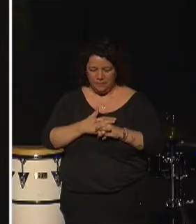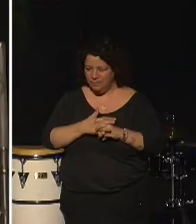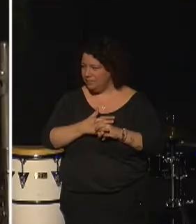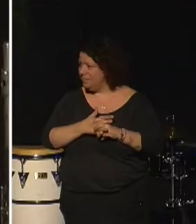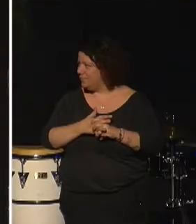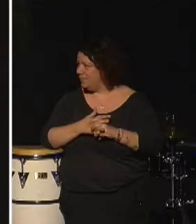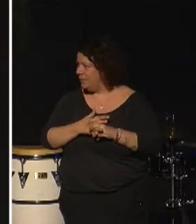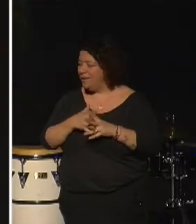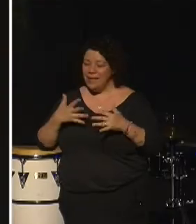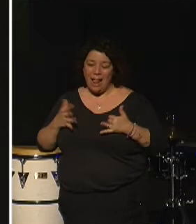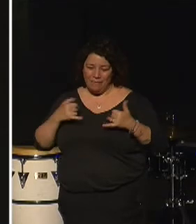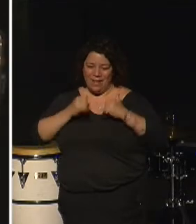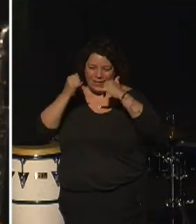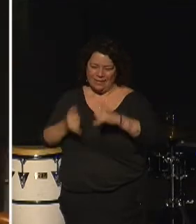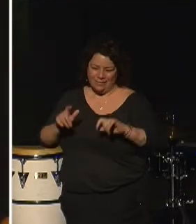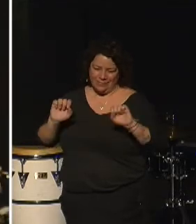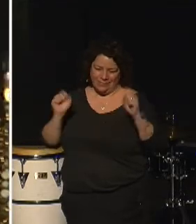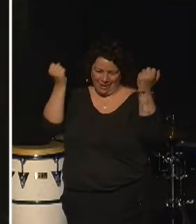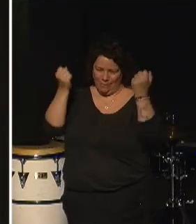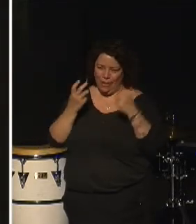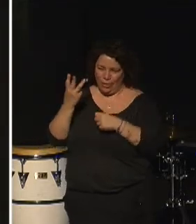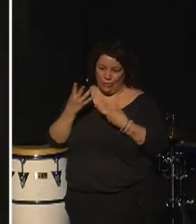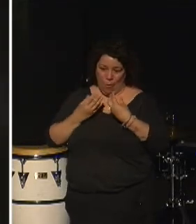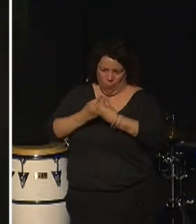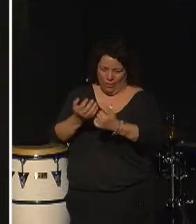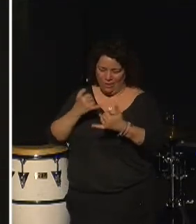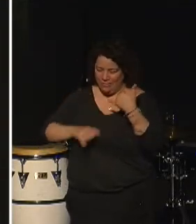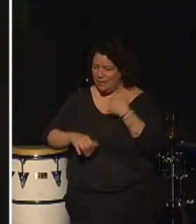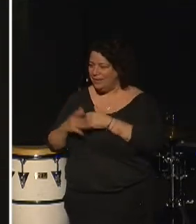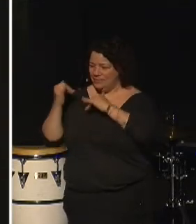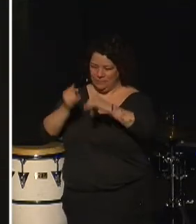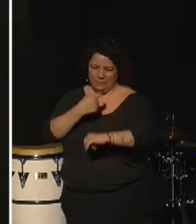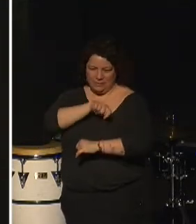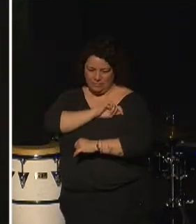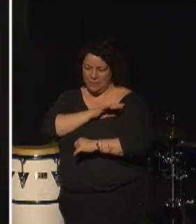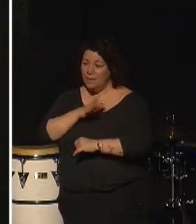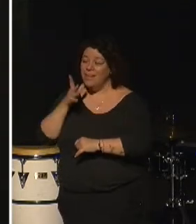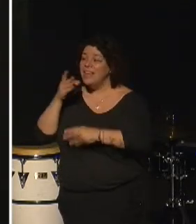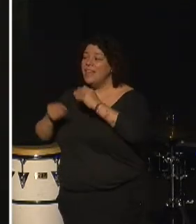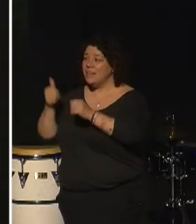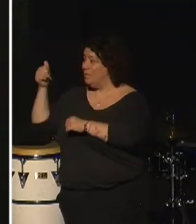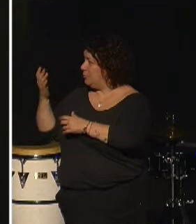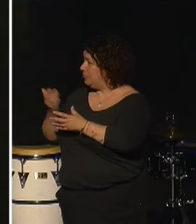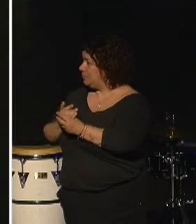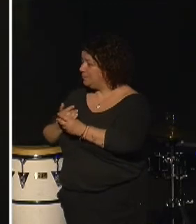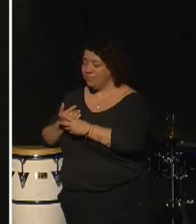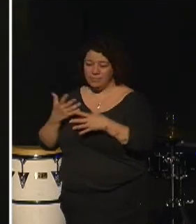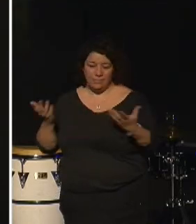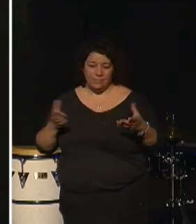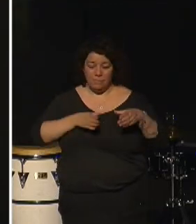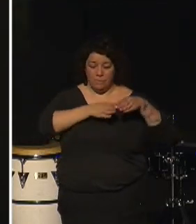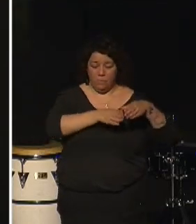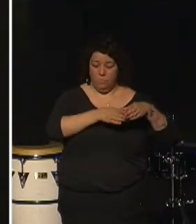Han llegado sanos y salvos, ¿eh? Llegamos los tres juntos. De hecho, lo que ocurrió fue que el